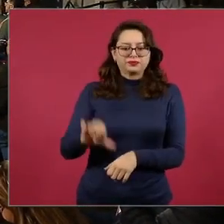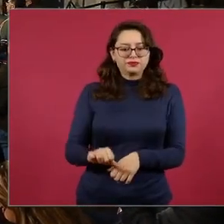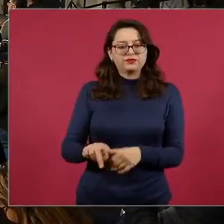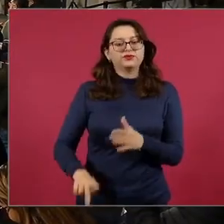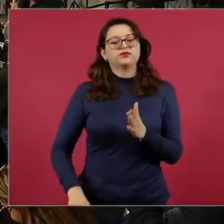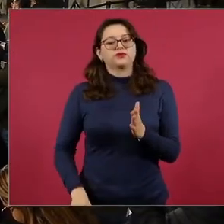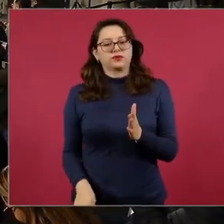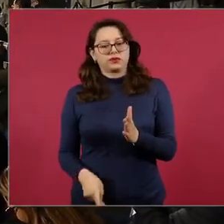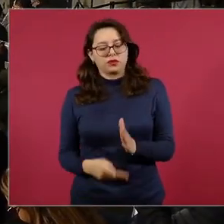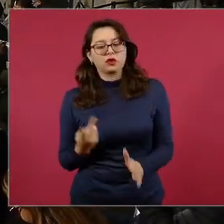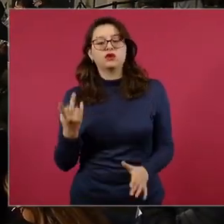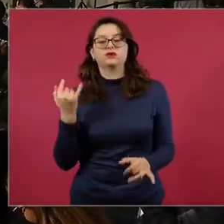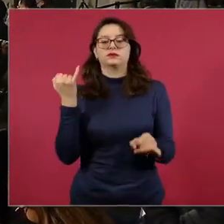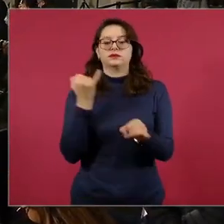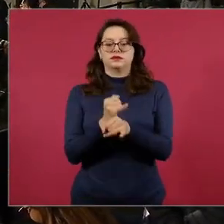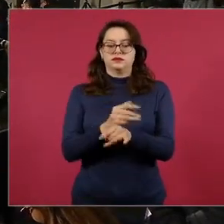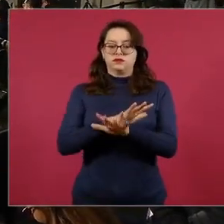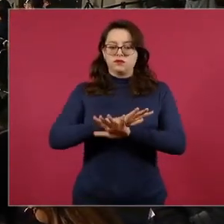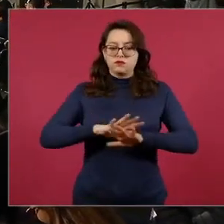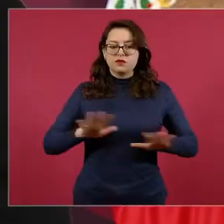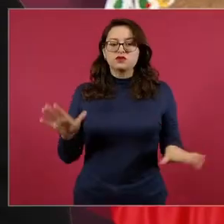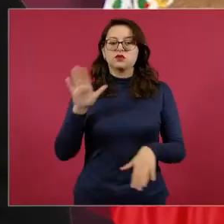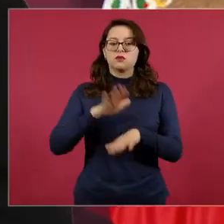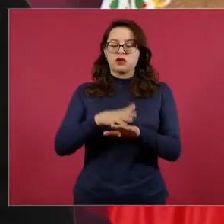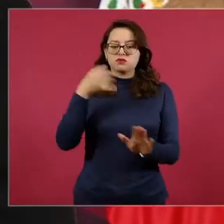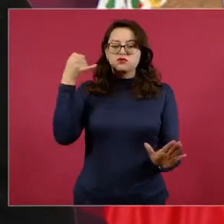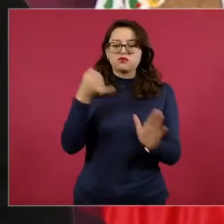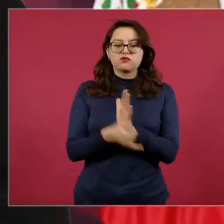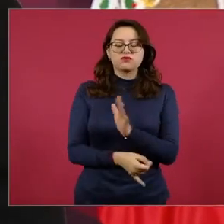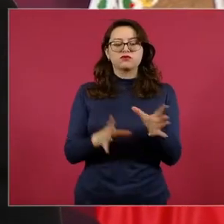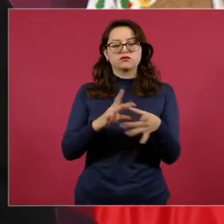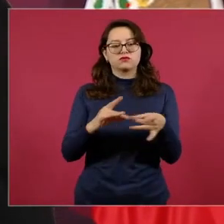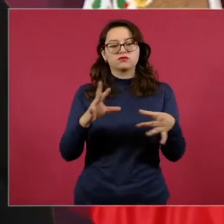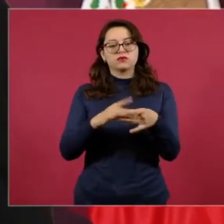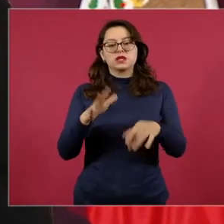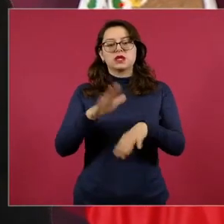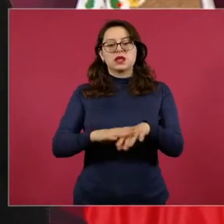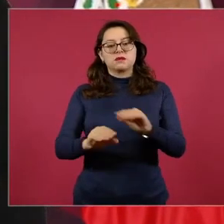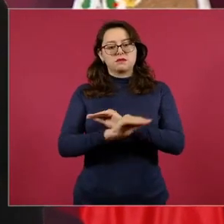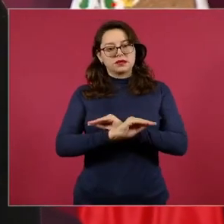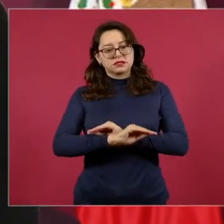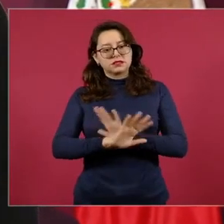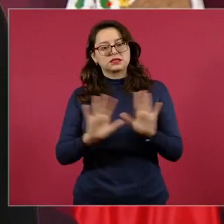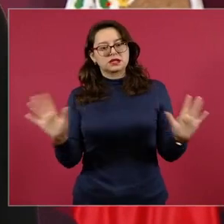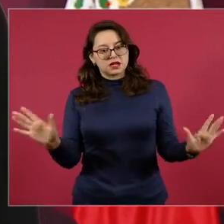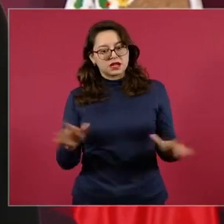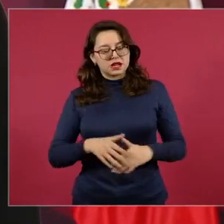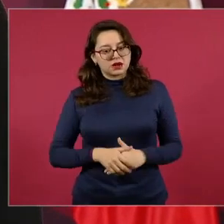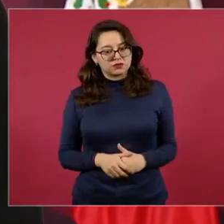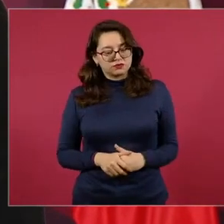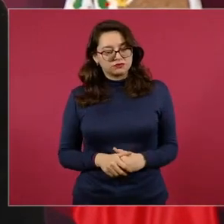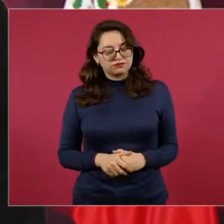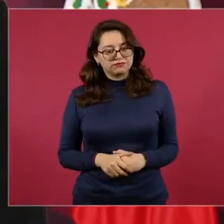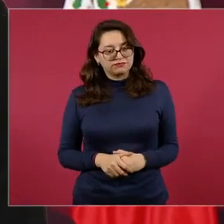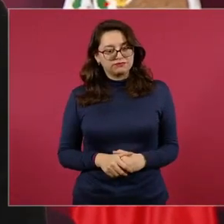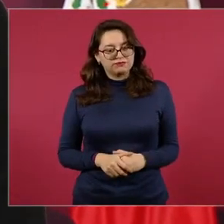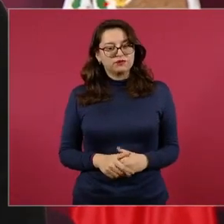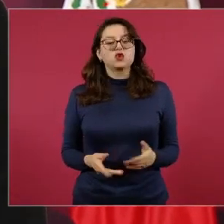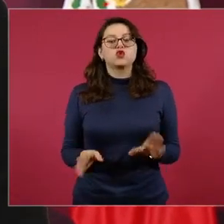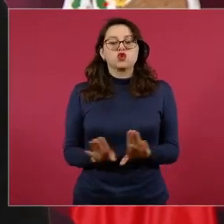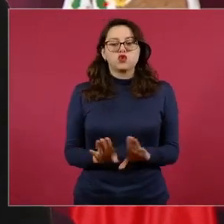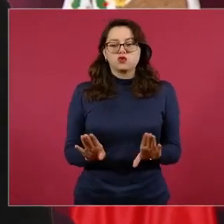los elementos y se aclare lo que se está llevando a